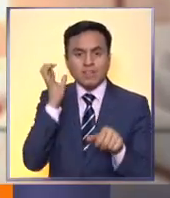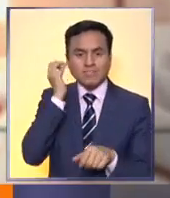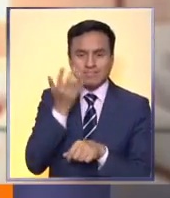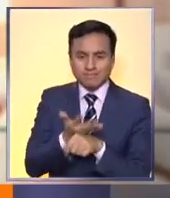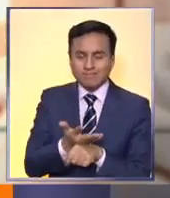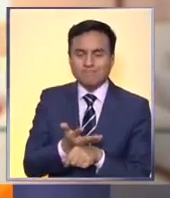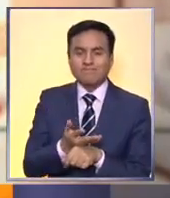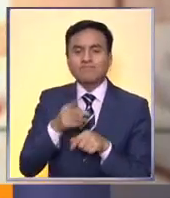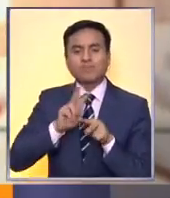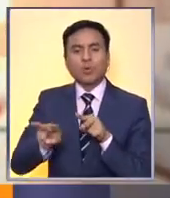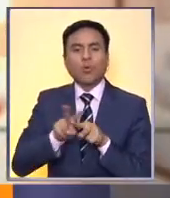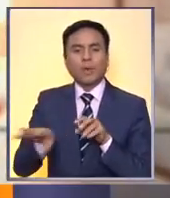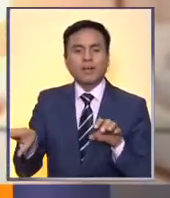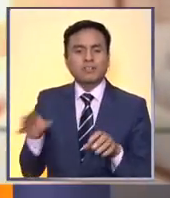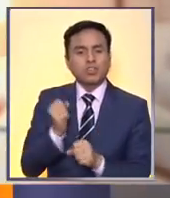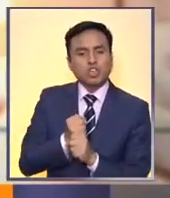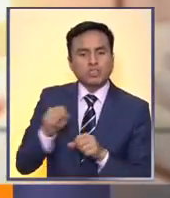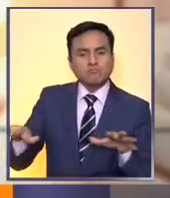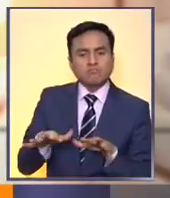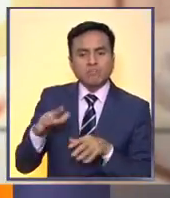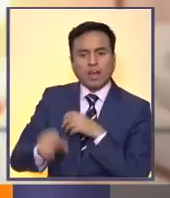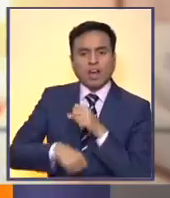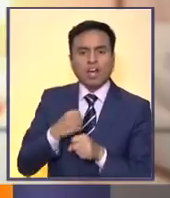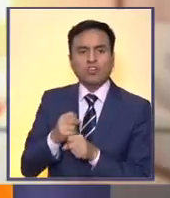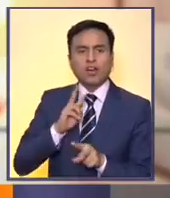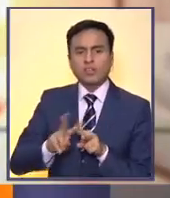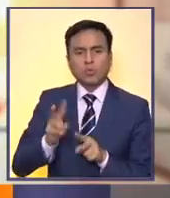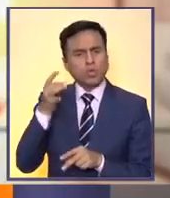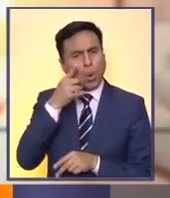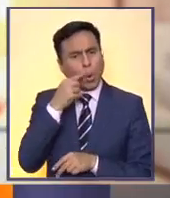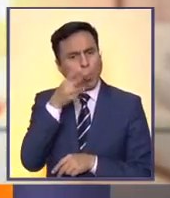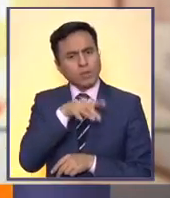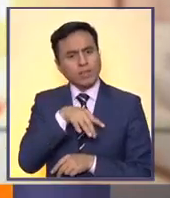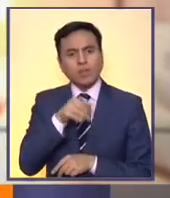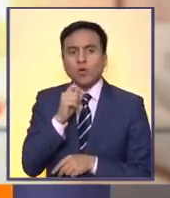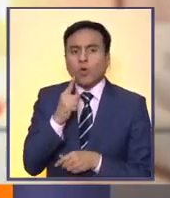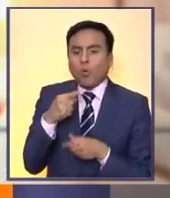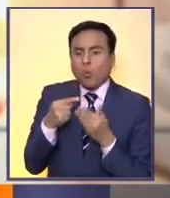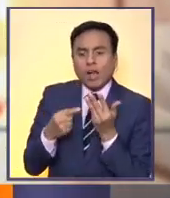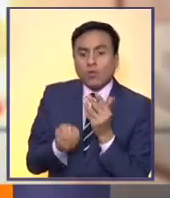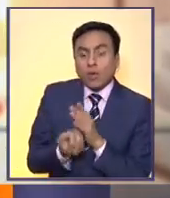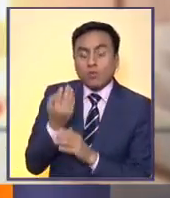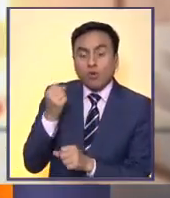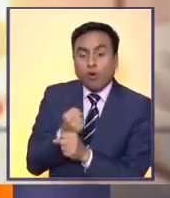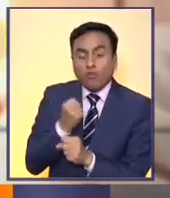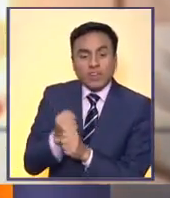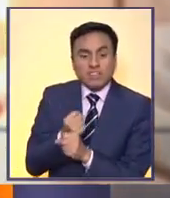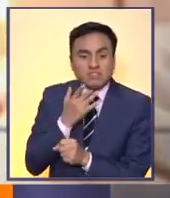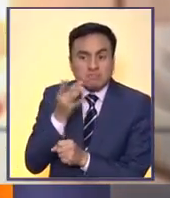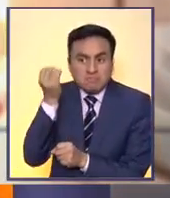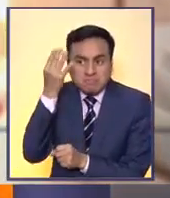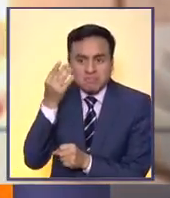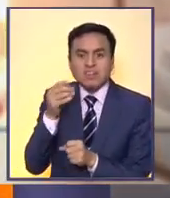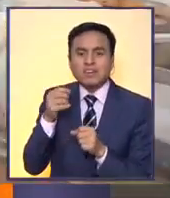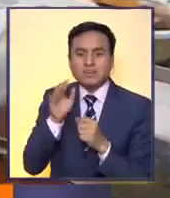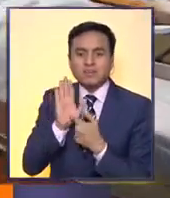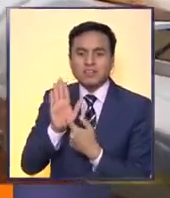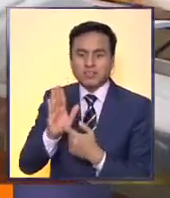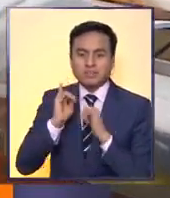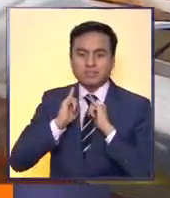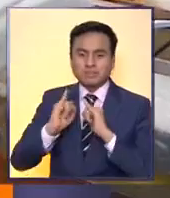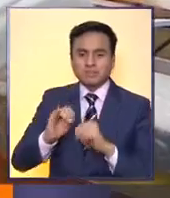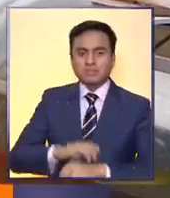aquellas ocupaciones que por años han sido realizadas solo por hombres. ¿Cuáles son estos nuevos oficios? Ponga atención a la siguiente nota.